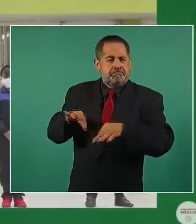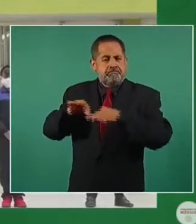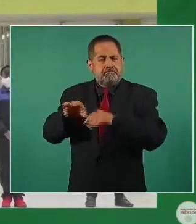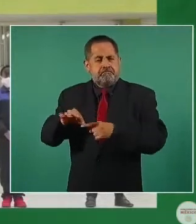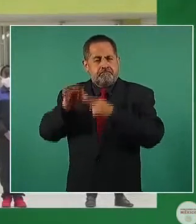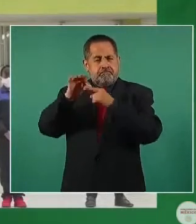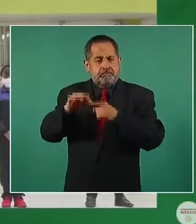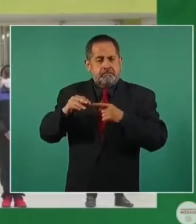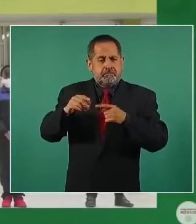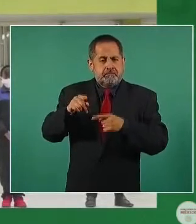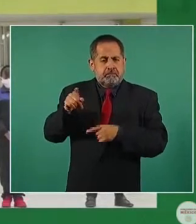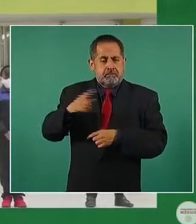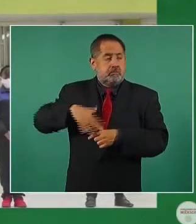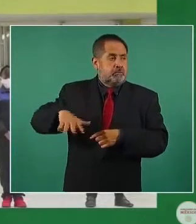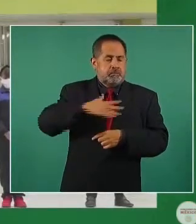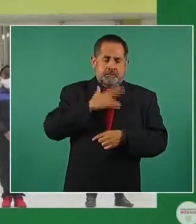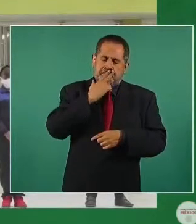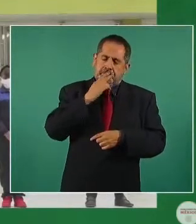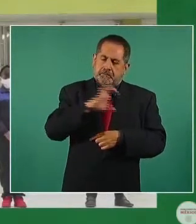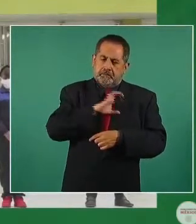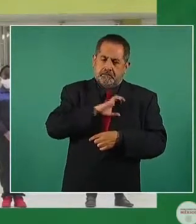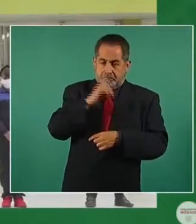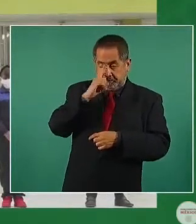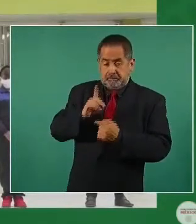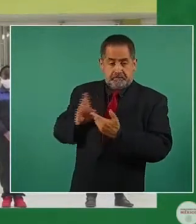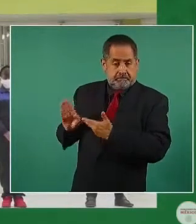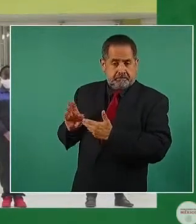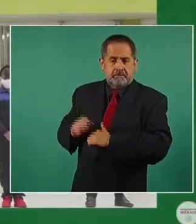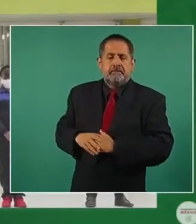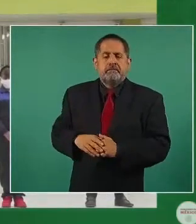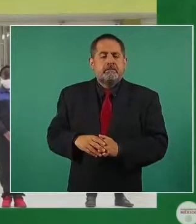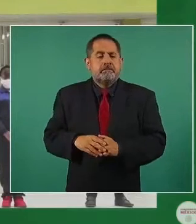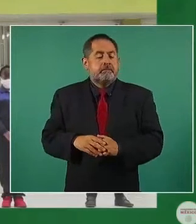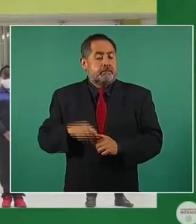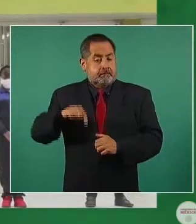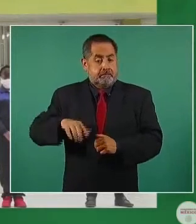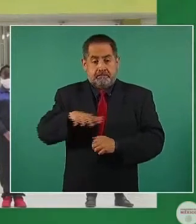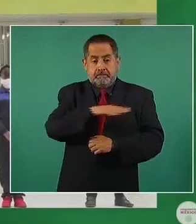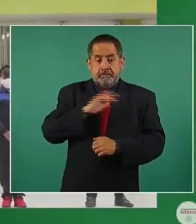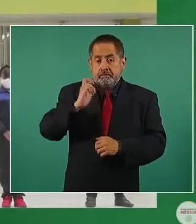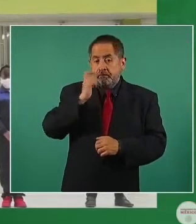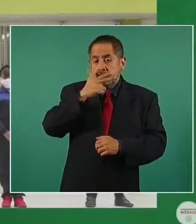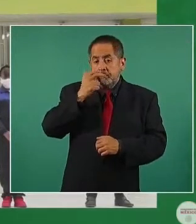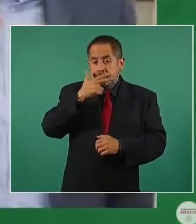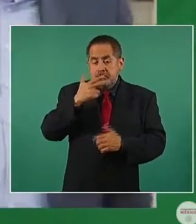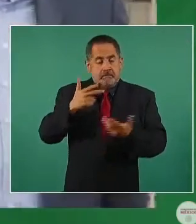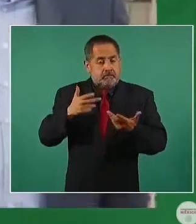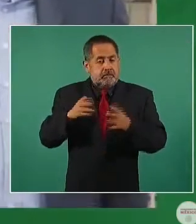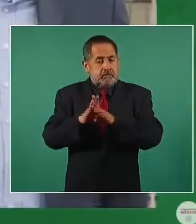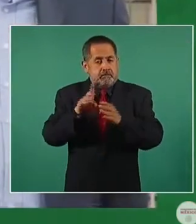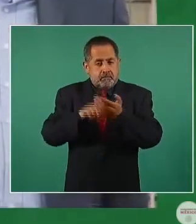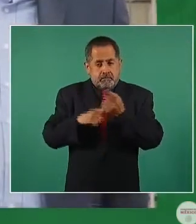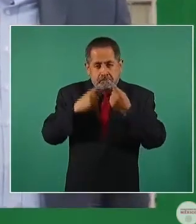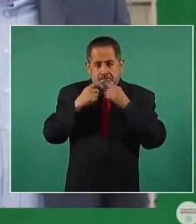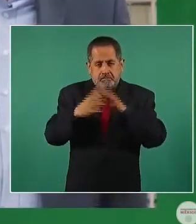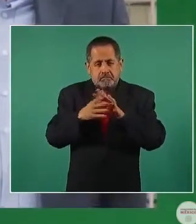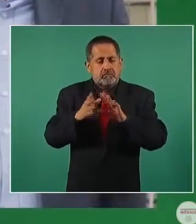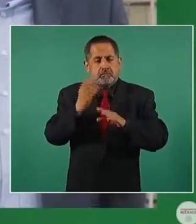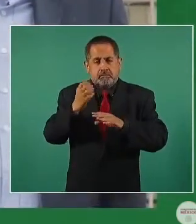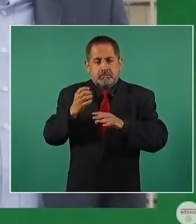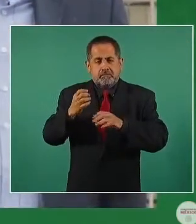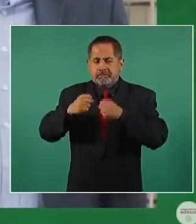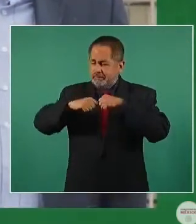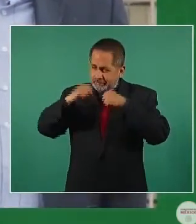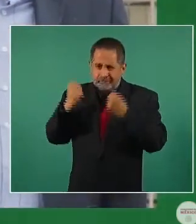un personaje que es muy apreciado en este hospital. En Chihuahua, las condiciones están dadas para un regreso